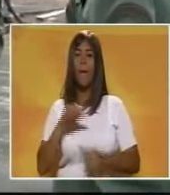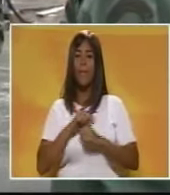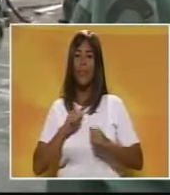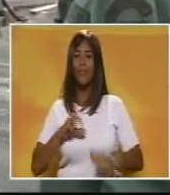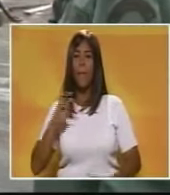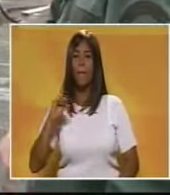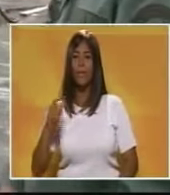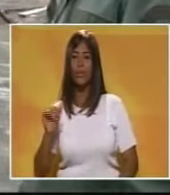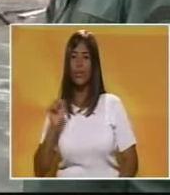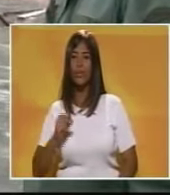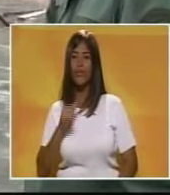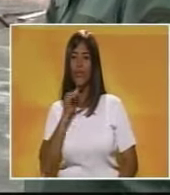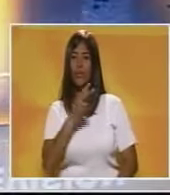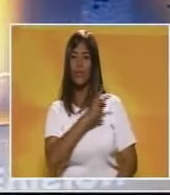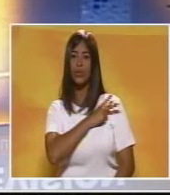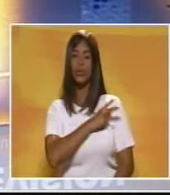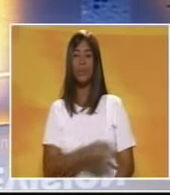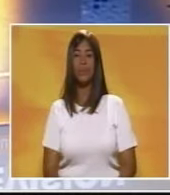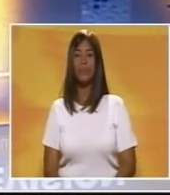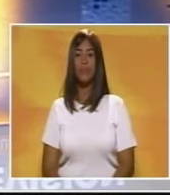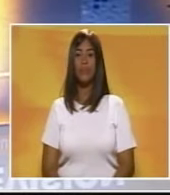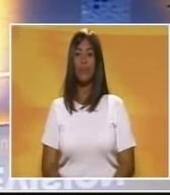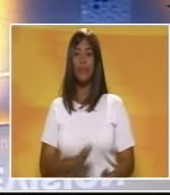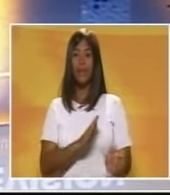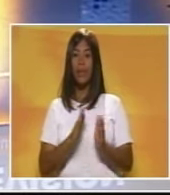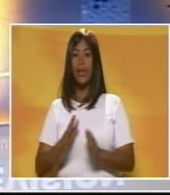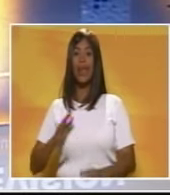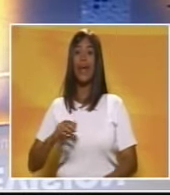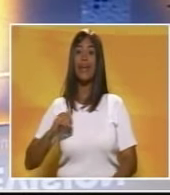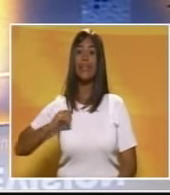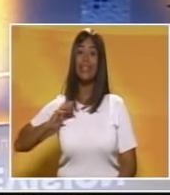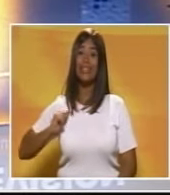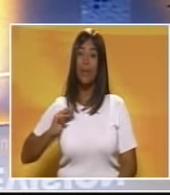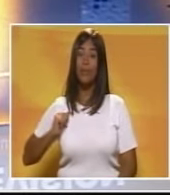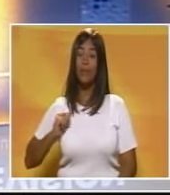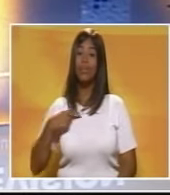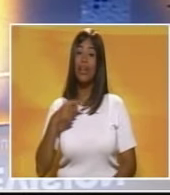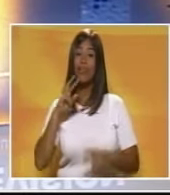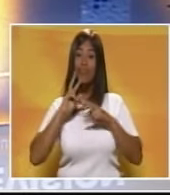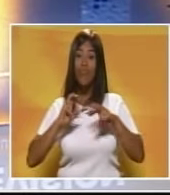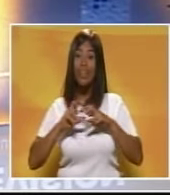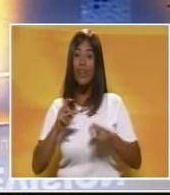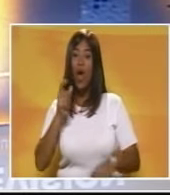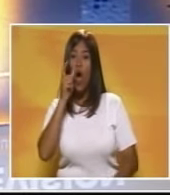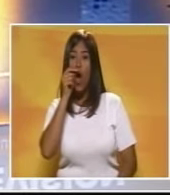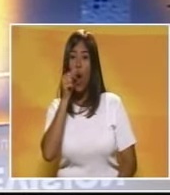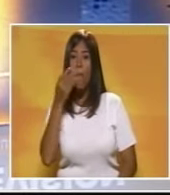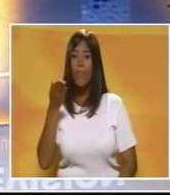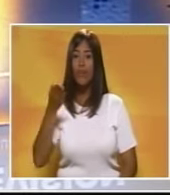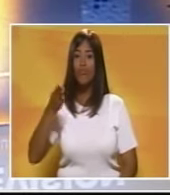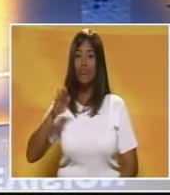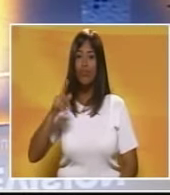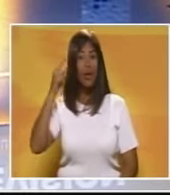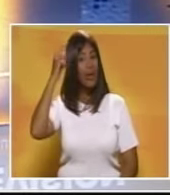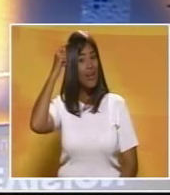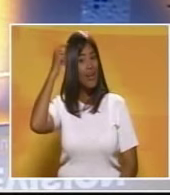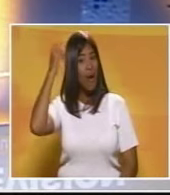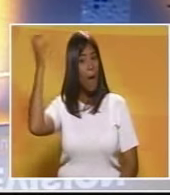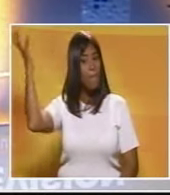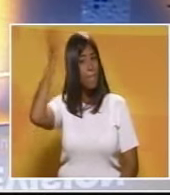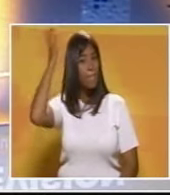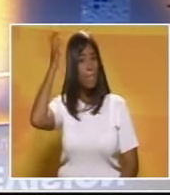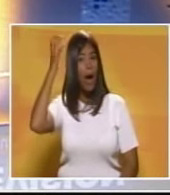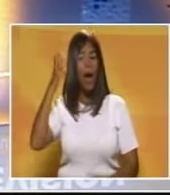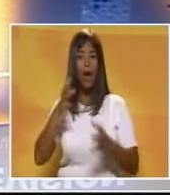Sereno, Noticiero Venevisión. El 6CPC investiga el móvil de la muerte de un hombre asesinado por un golpe en la cabeza en el